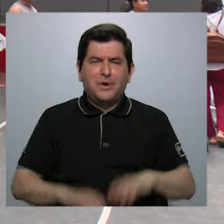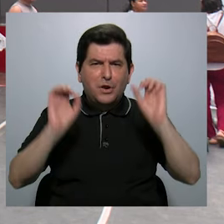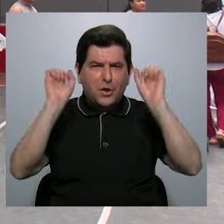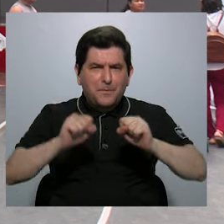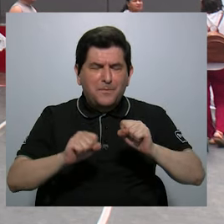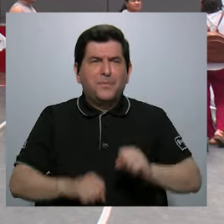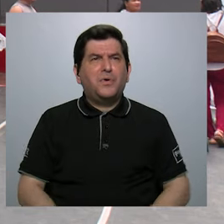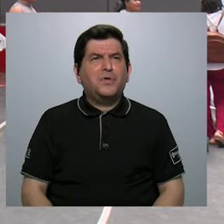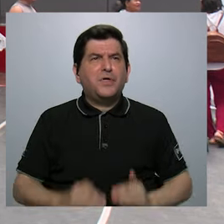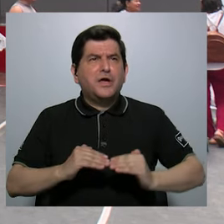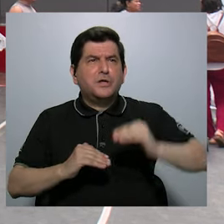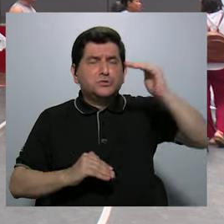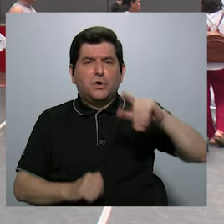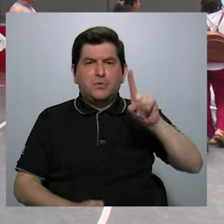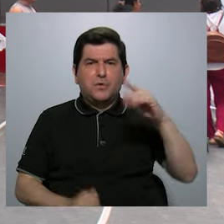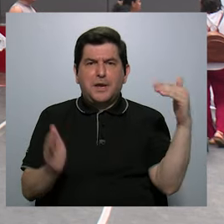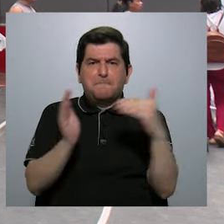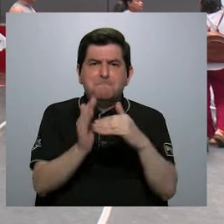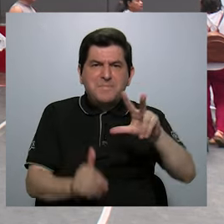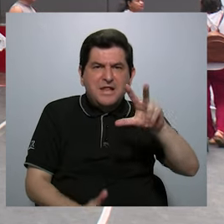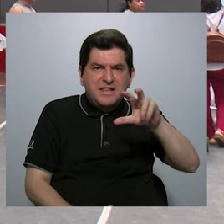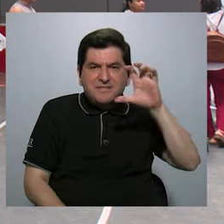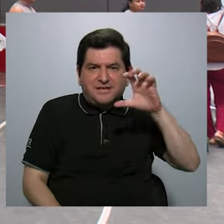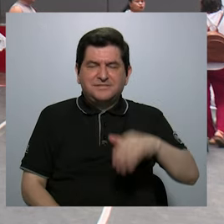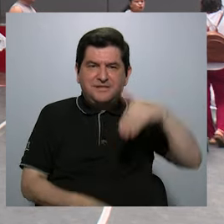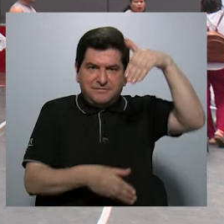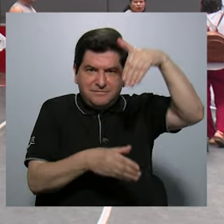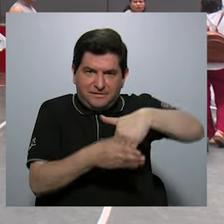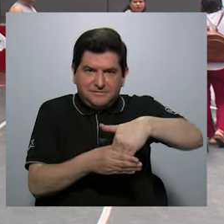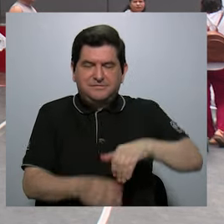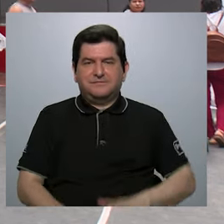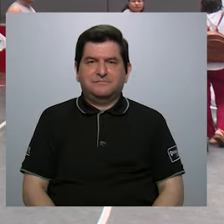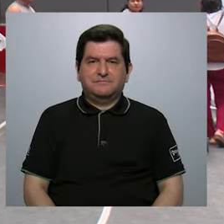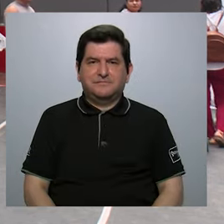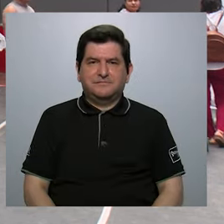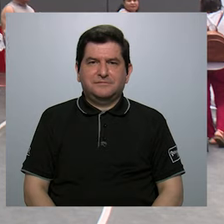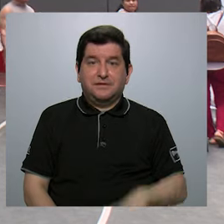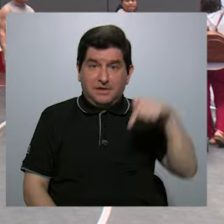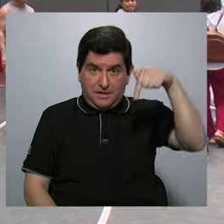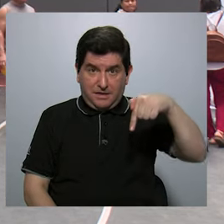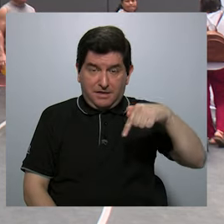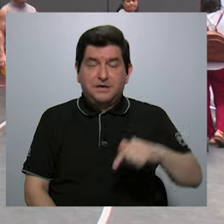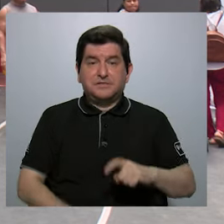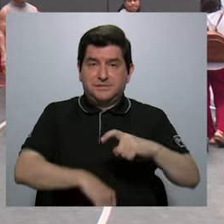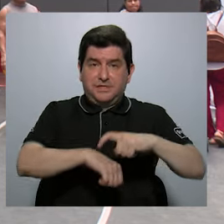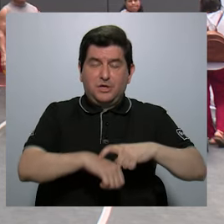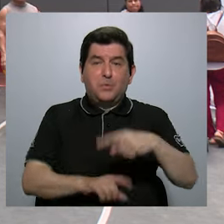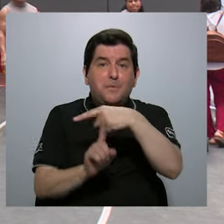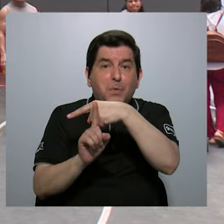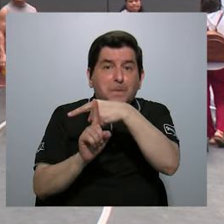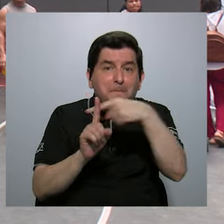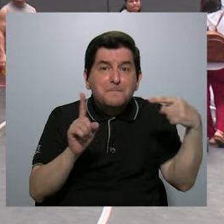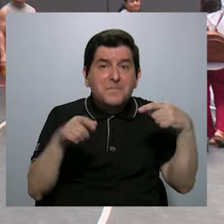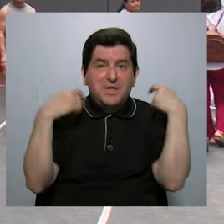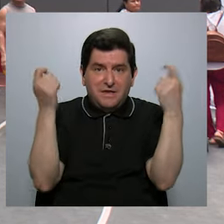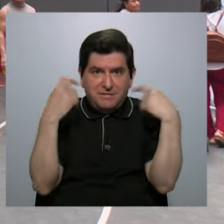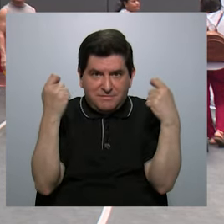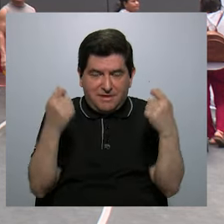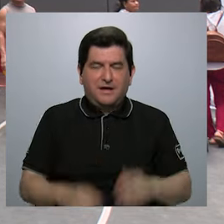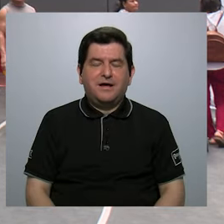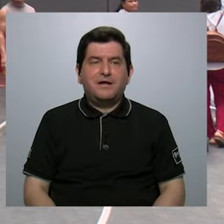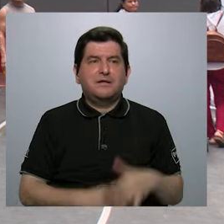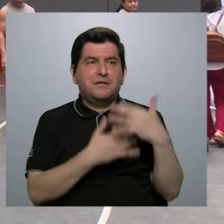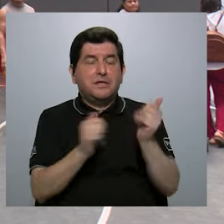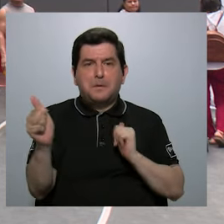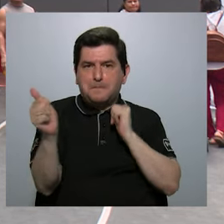realicen más de 1.300 intervenciones en lo que llevamos, que es la mitad de la feria, y